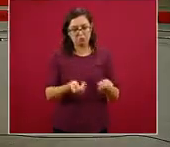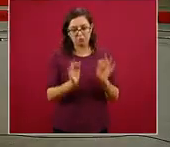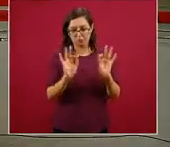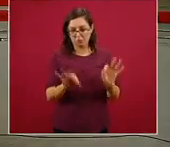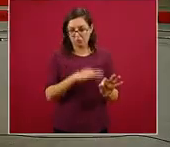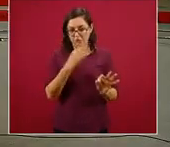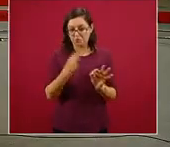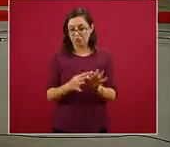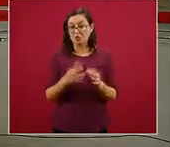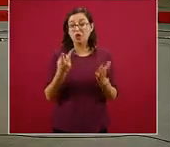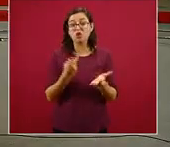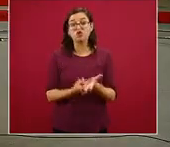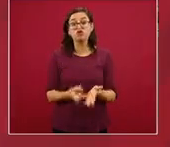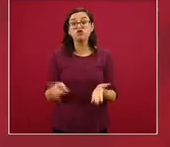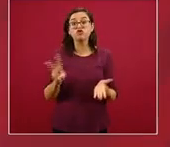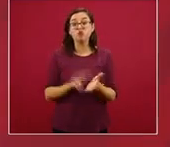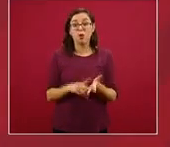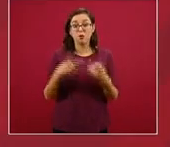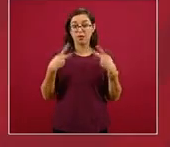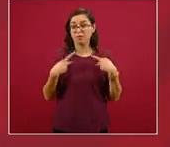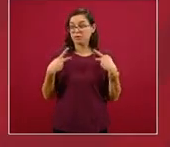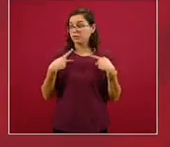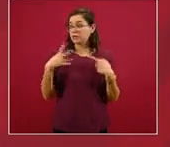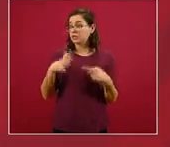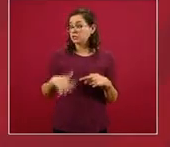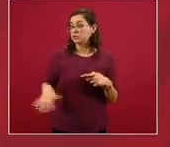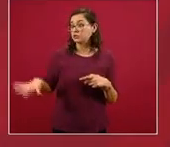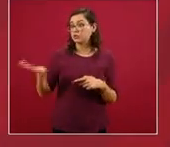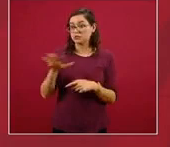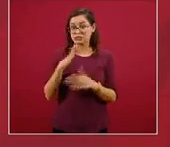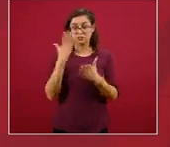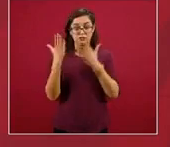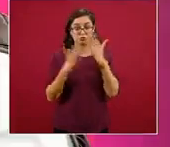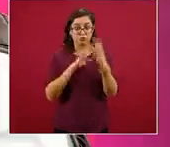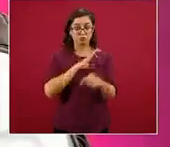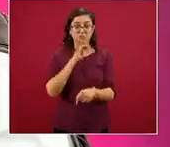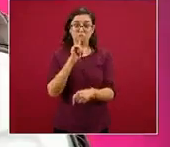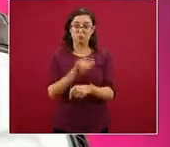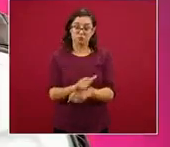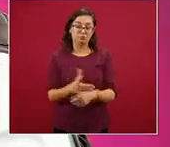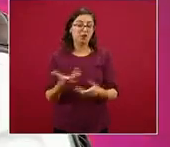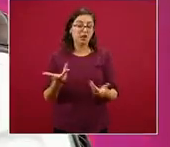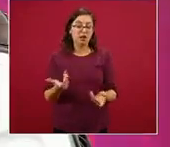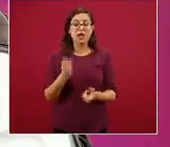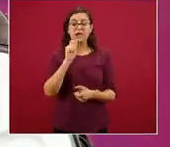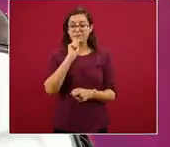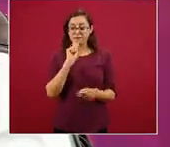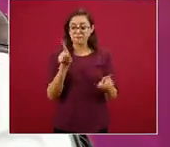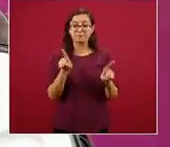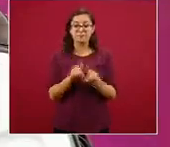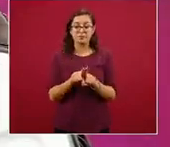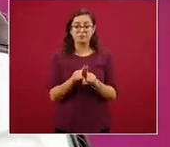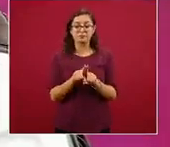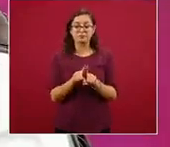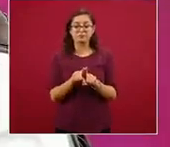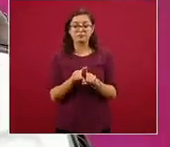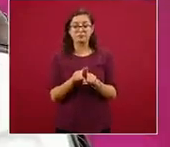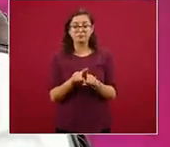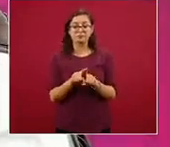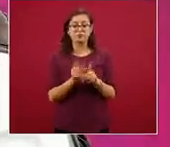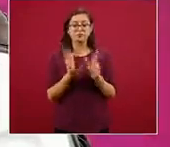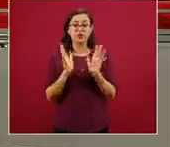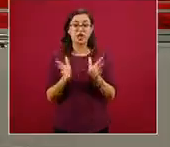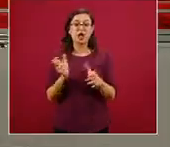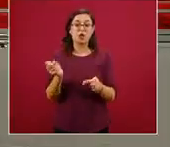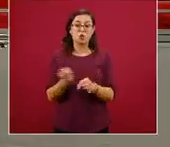un momento se pudiera haber tenido si no se hubiera llevado a cabo esta estrategia. Así también se habló de la oportunidad que se les